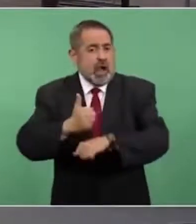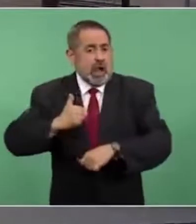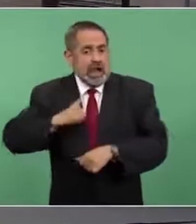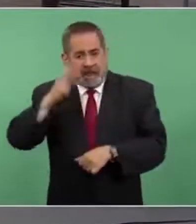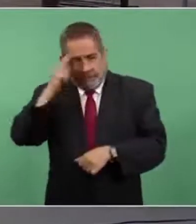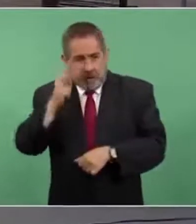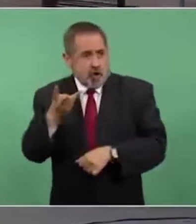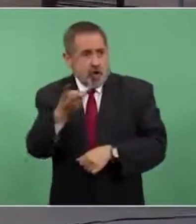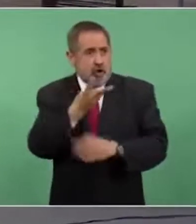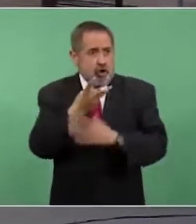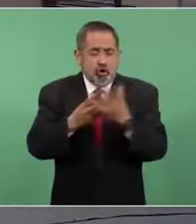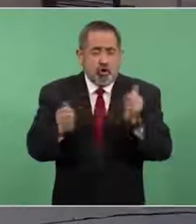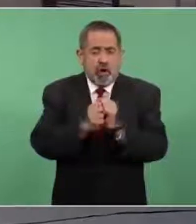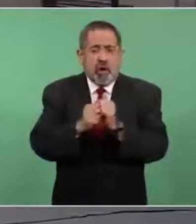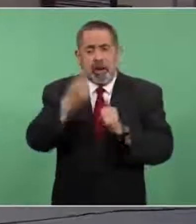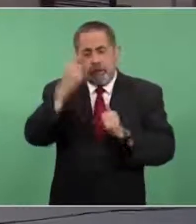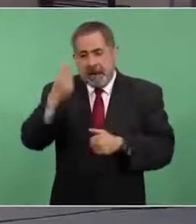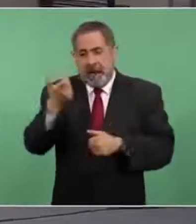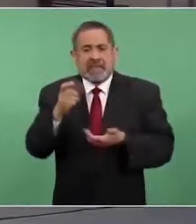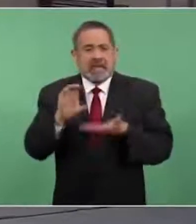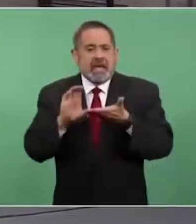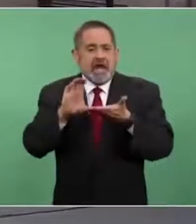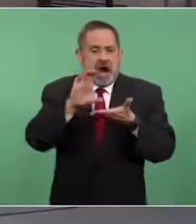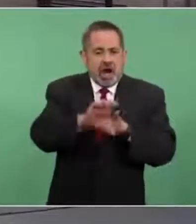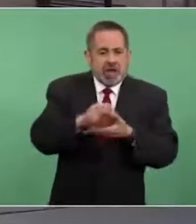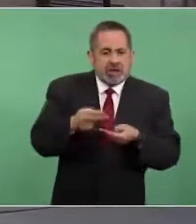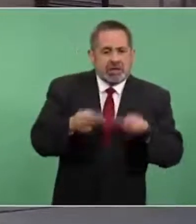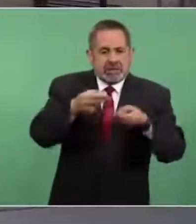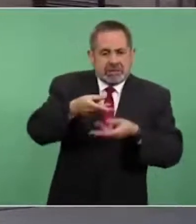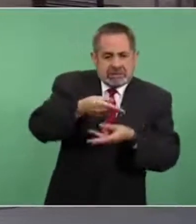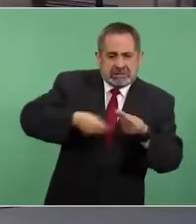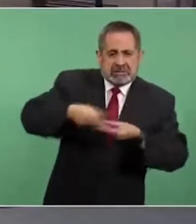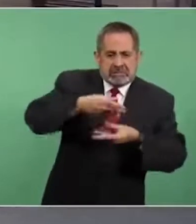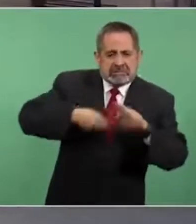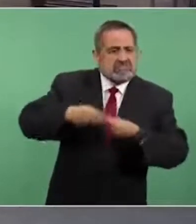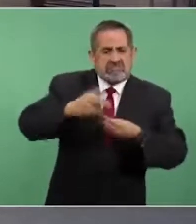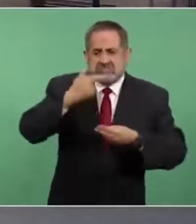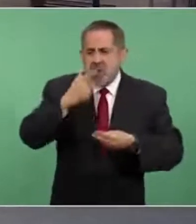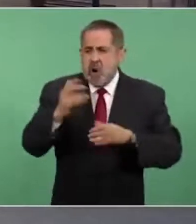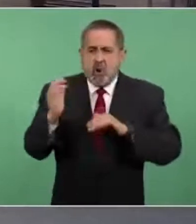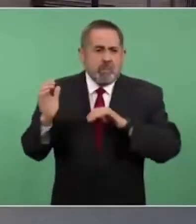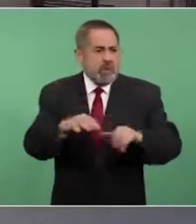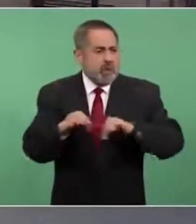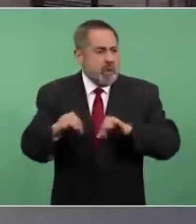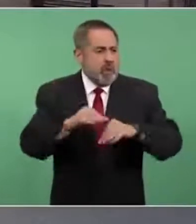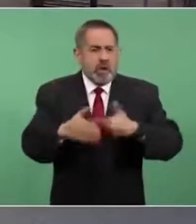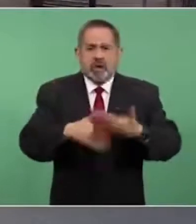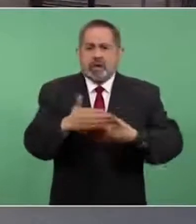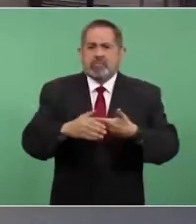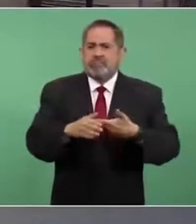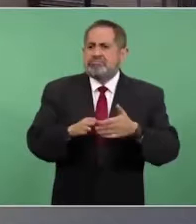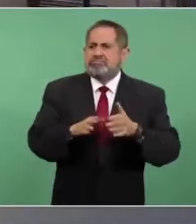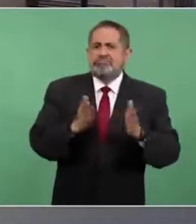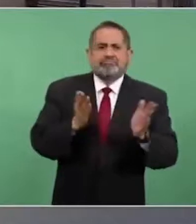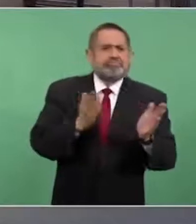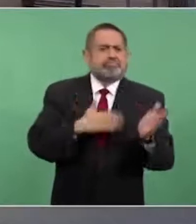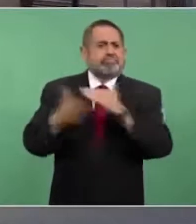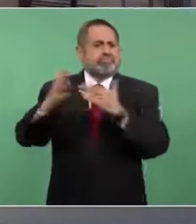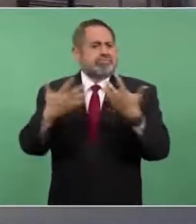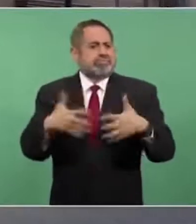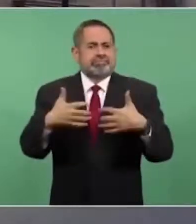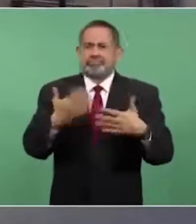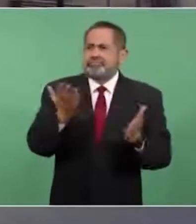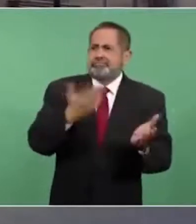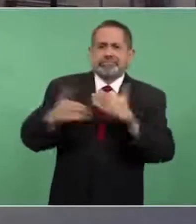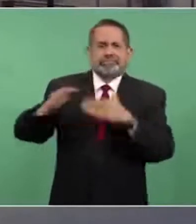atraer inversión extranjera, generar empleos y fomentar el desarrollo industrial del